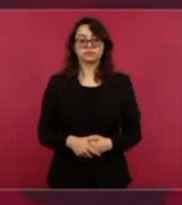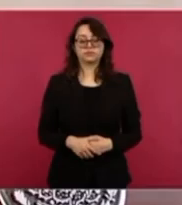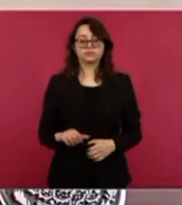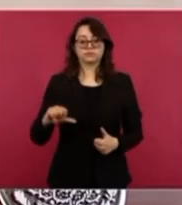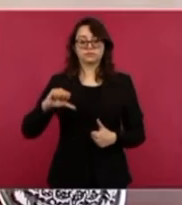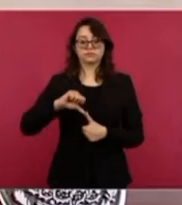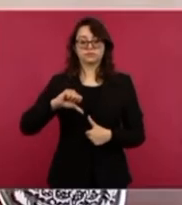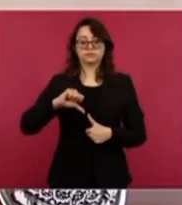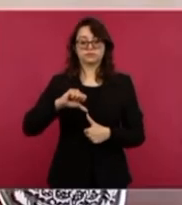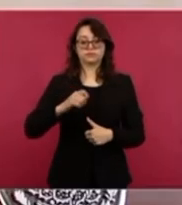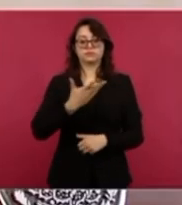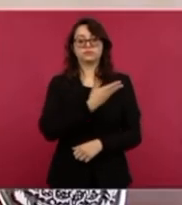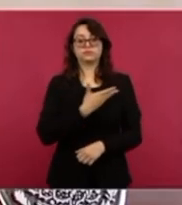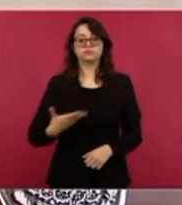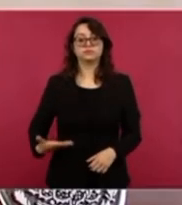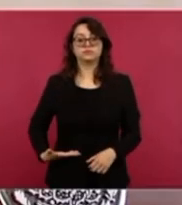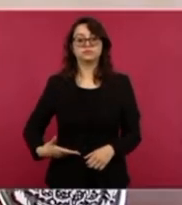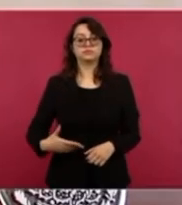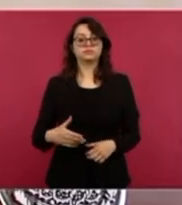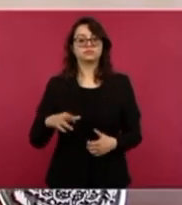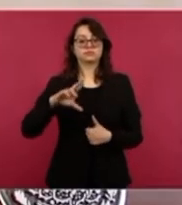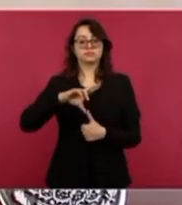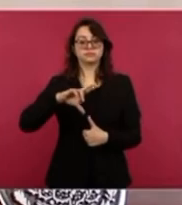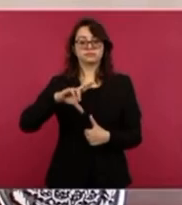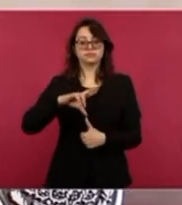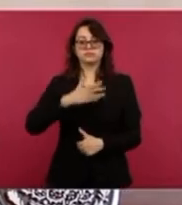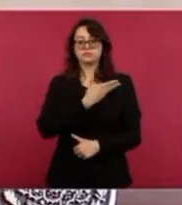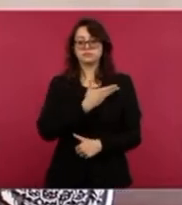Centroamérica, del Caribe. Está confirmado